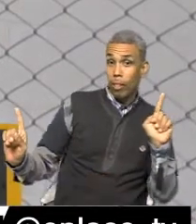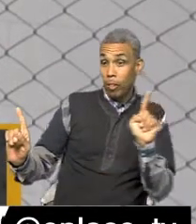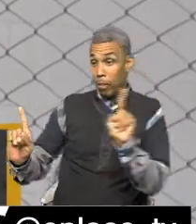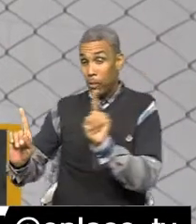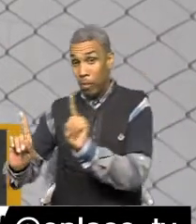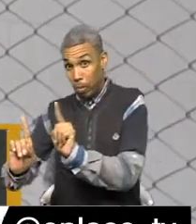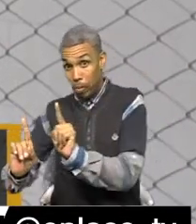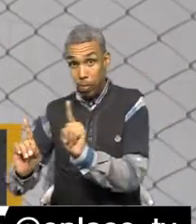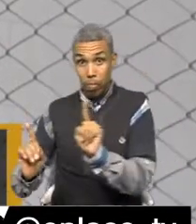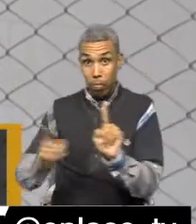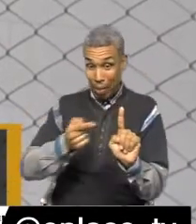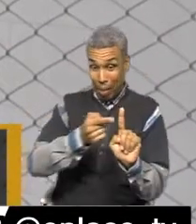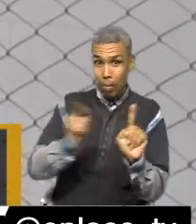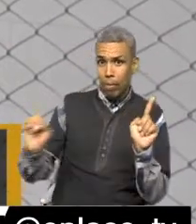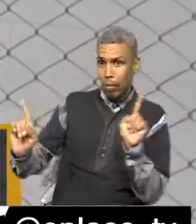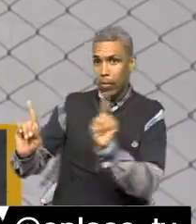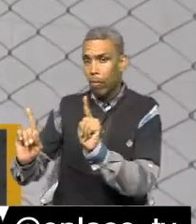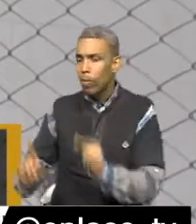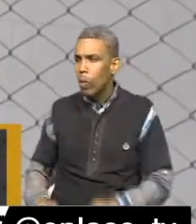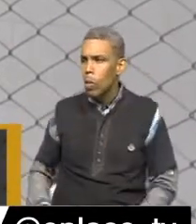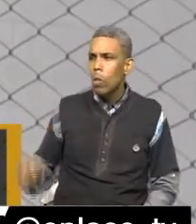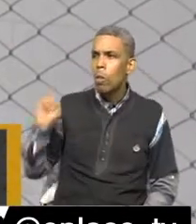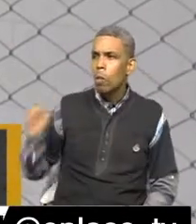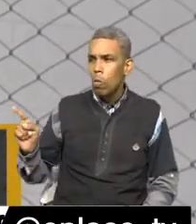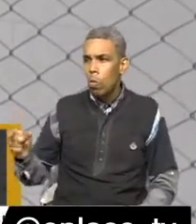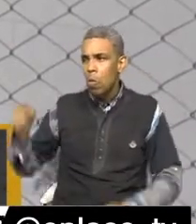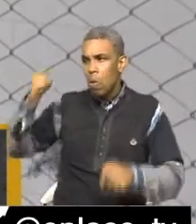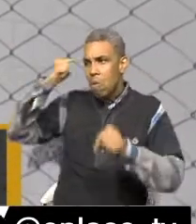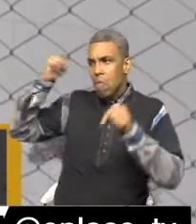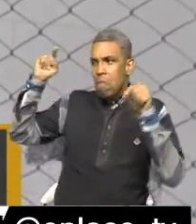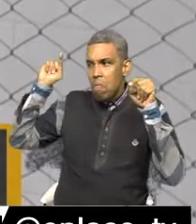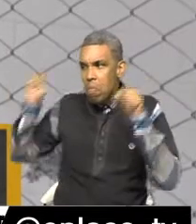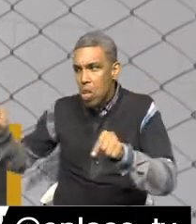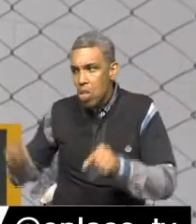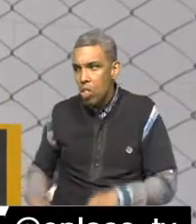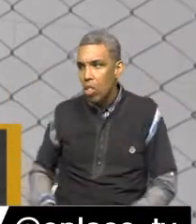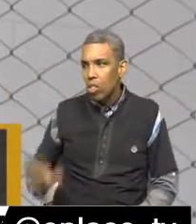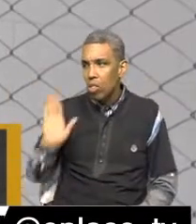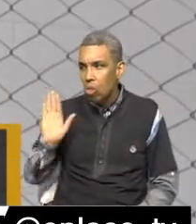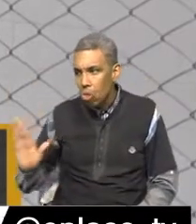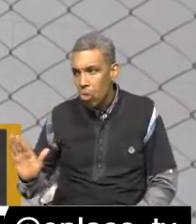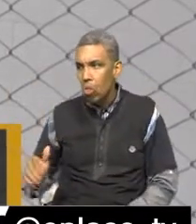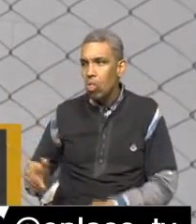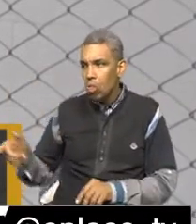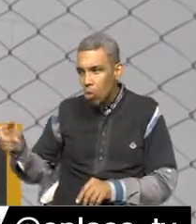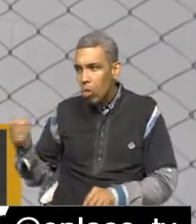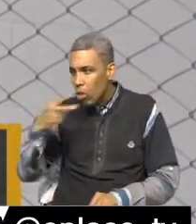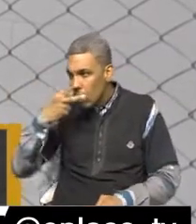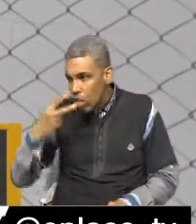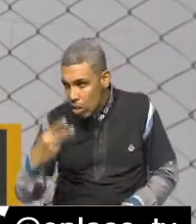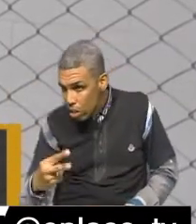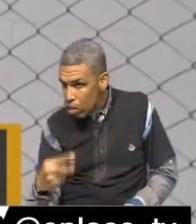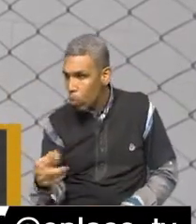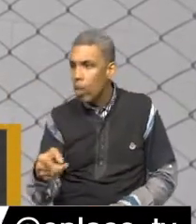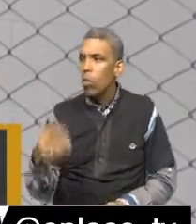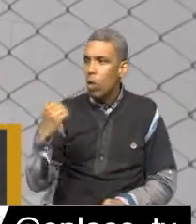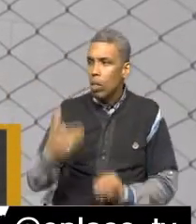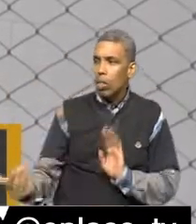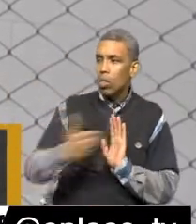dice que como los hijos no se la han pagado, él se la va a pagar por él, por los hijos. Entonces